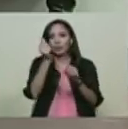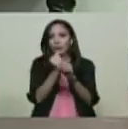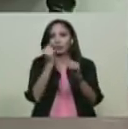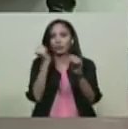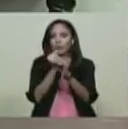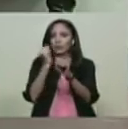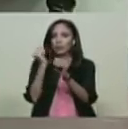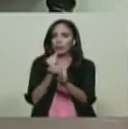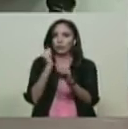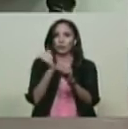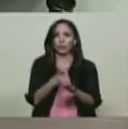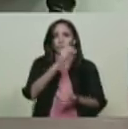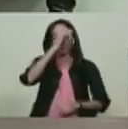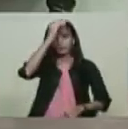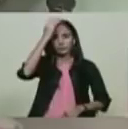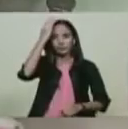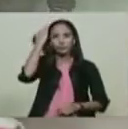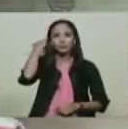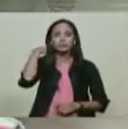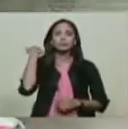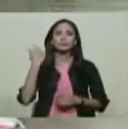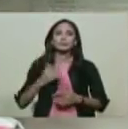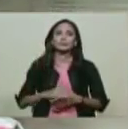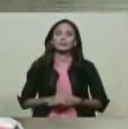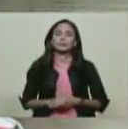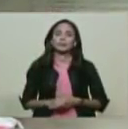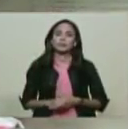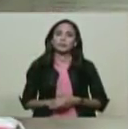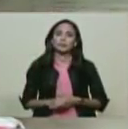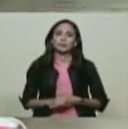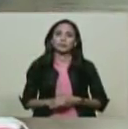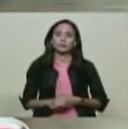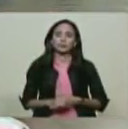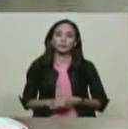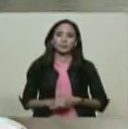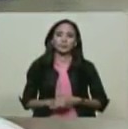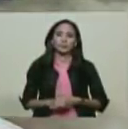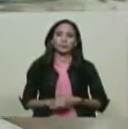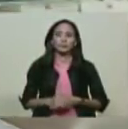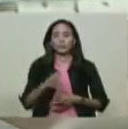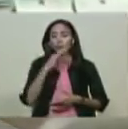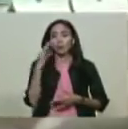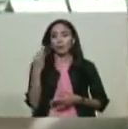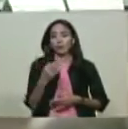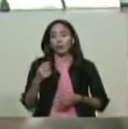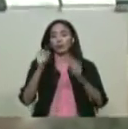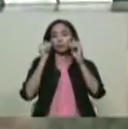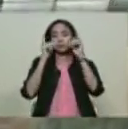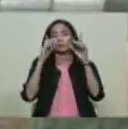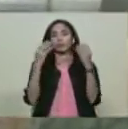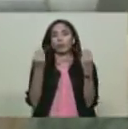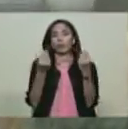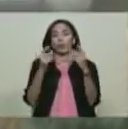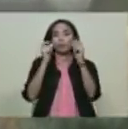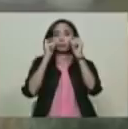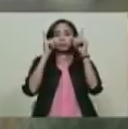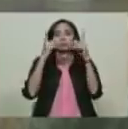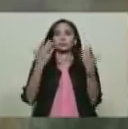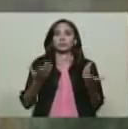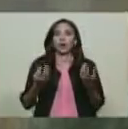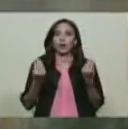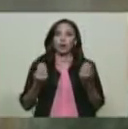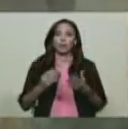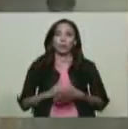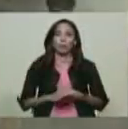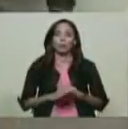mundo. De verdad, esto es una sorpresa. No esperábamos esto. A mí me sorprende, además,